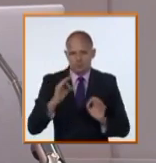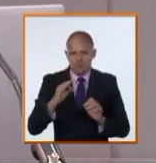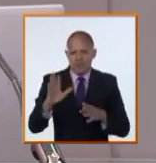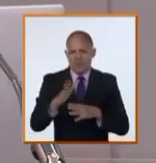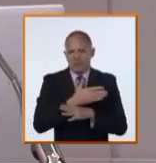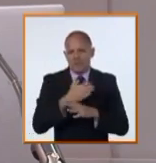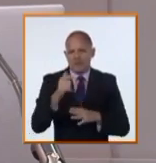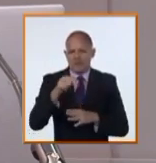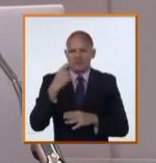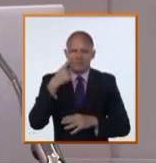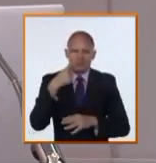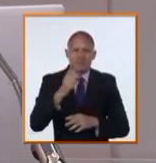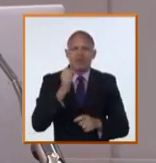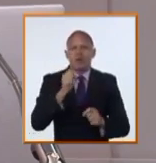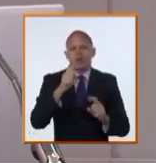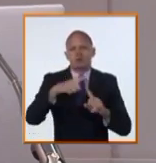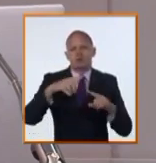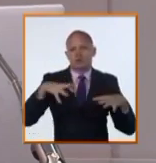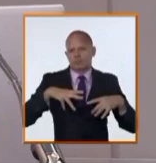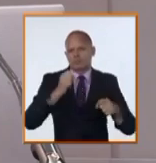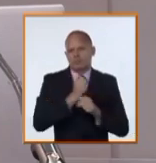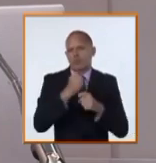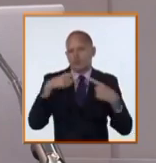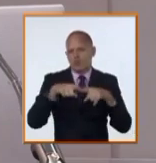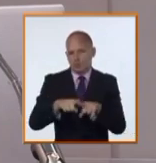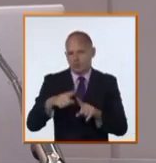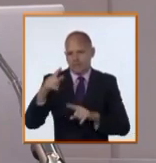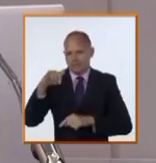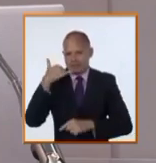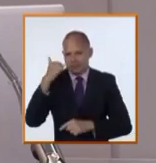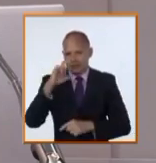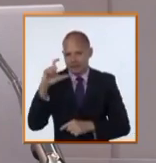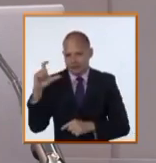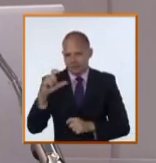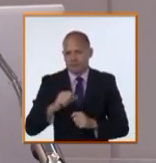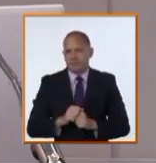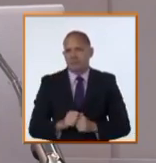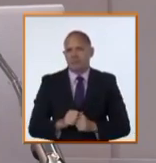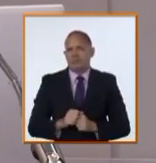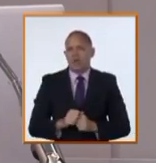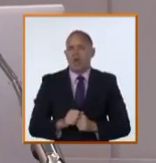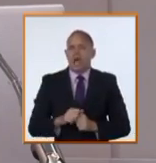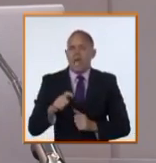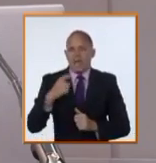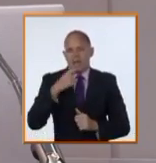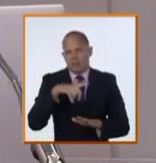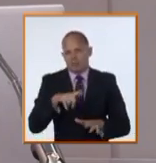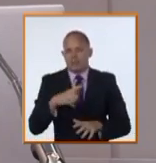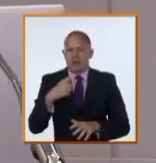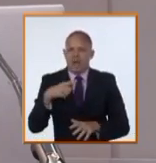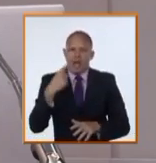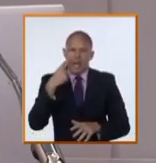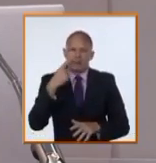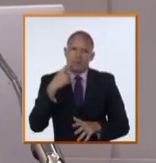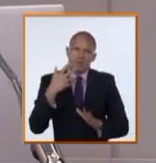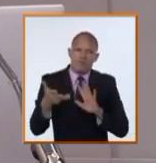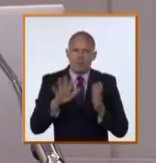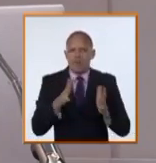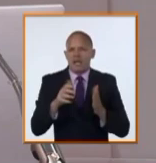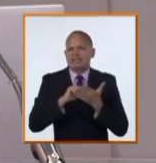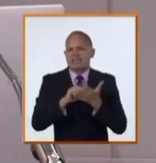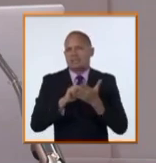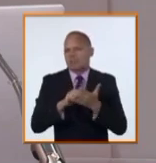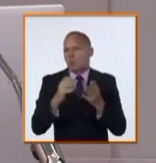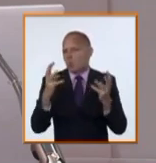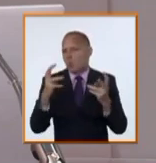que están hoy en brindando ese servicio que para que tengan un número aproximado sean realizados más